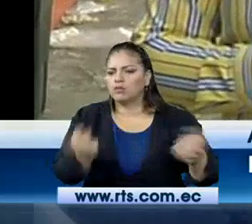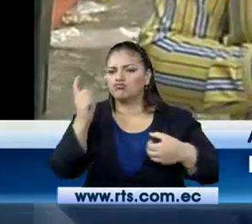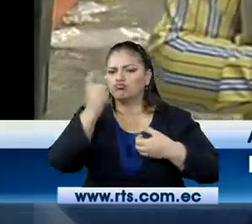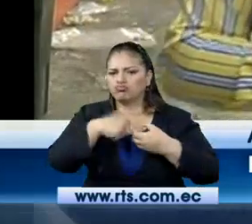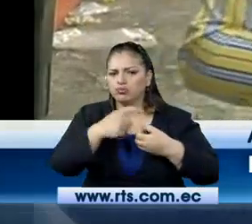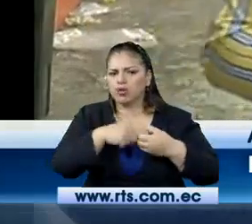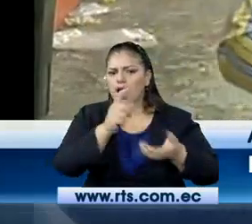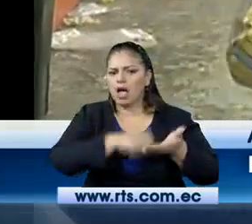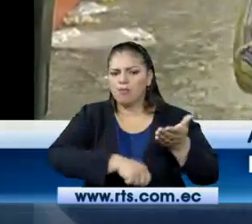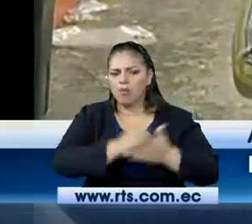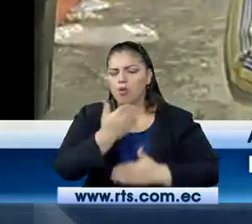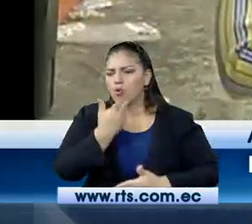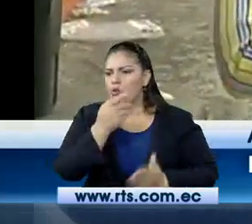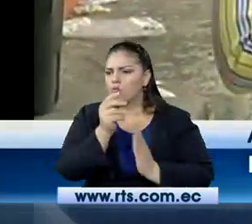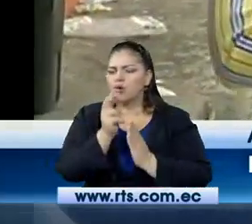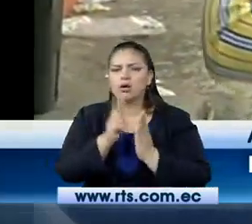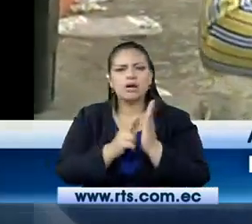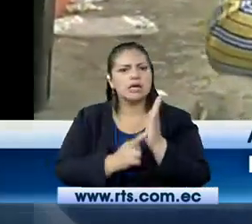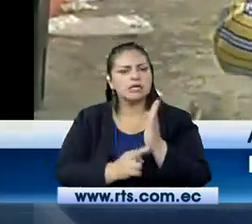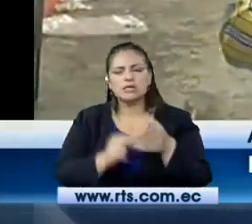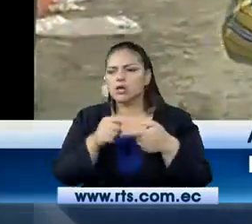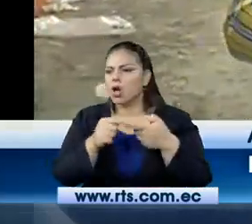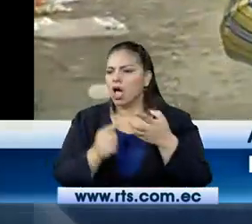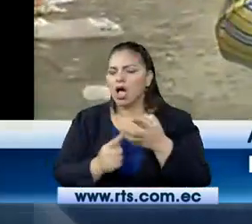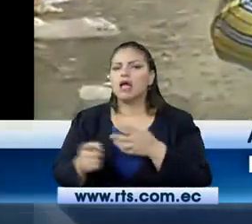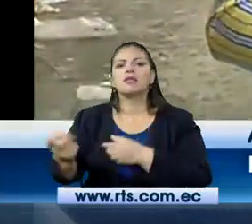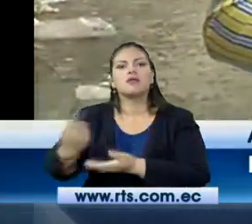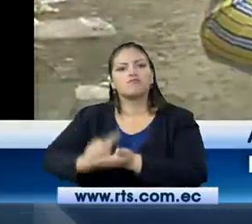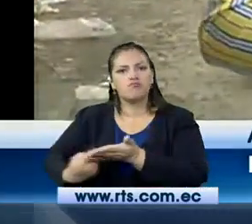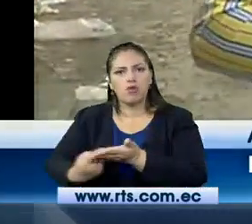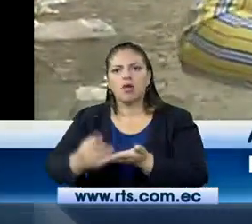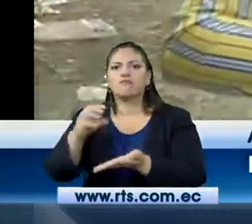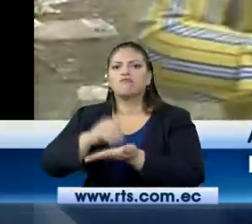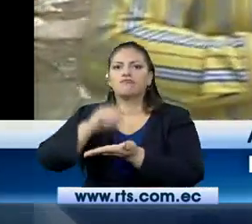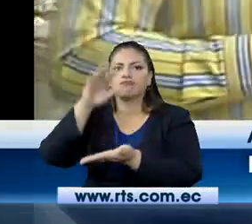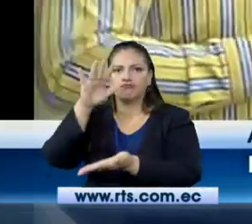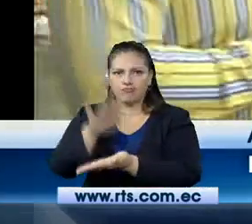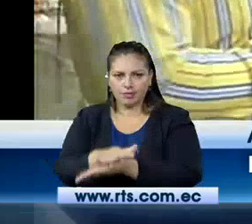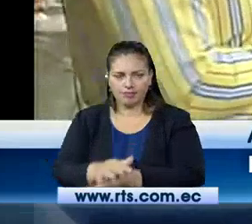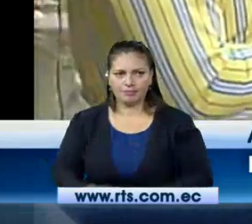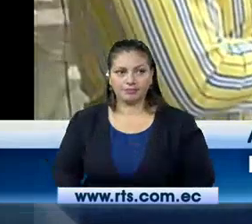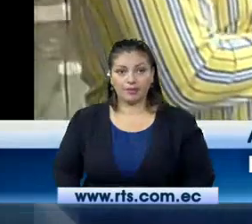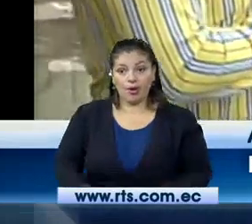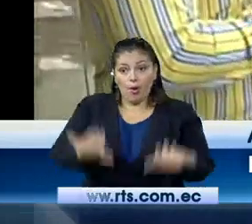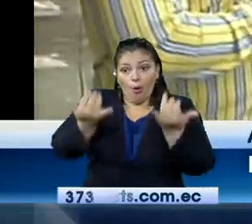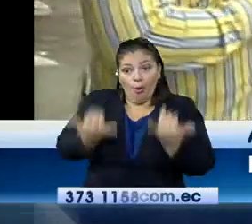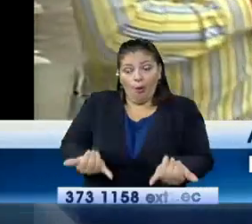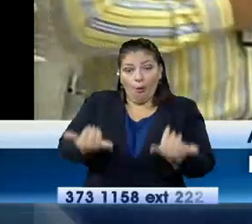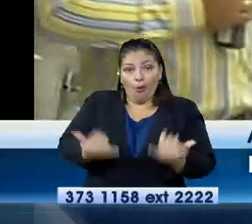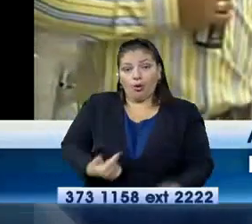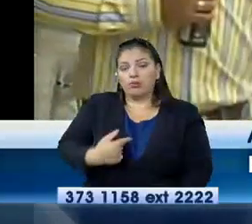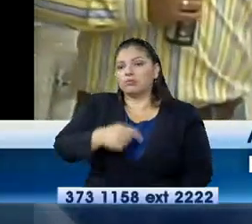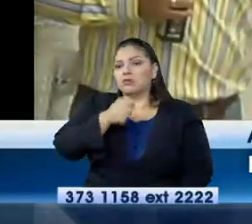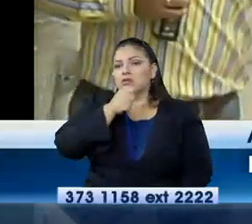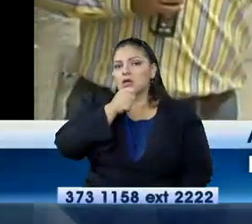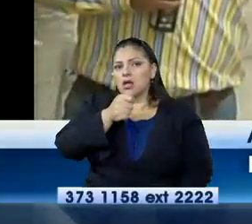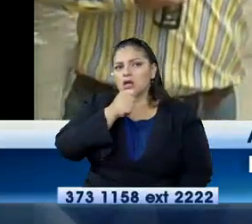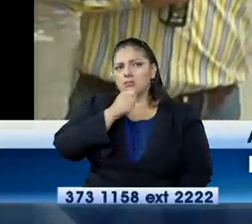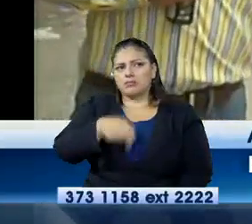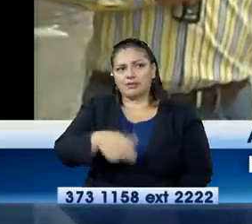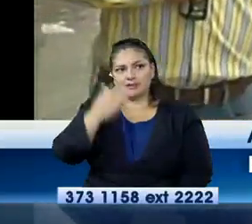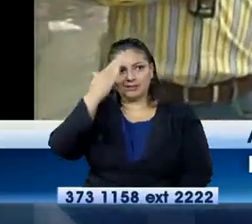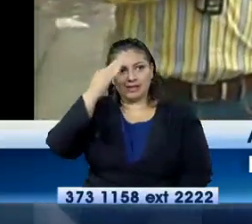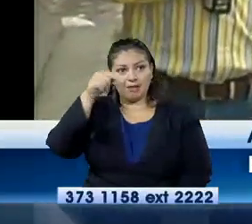última etapa para la legalización. Vinimos a este punto porque teníamos la información de que aquí hacen base